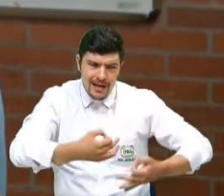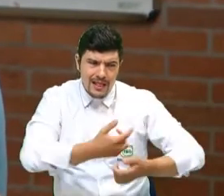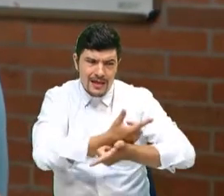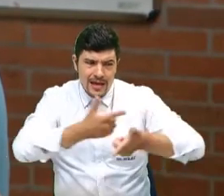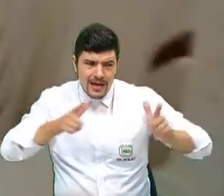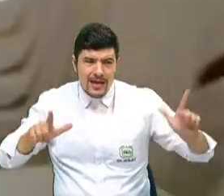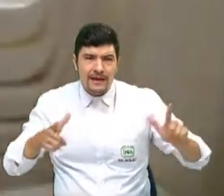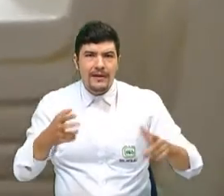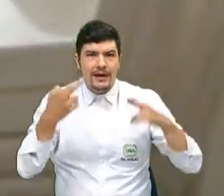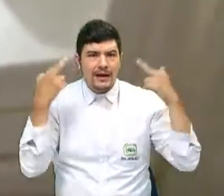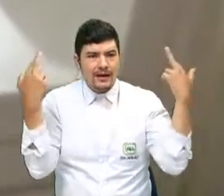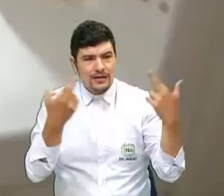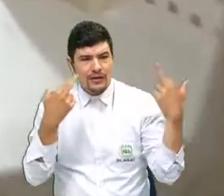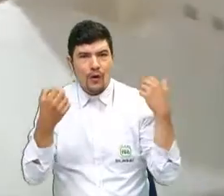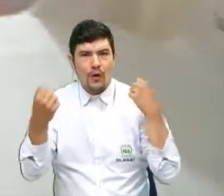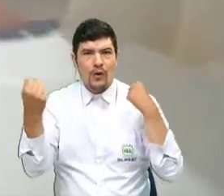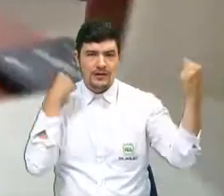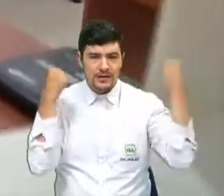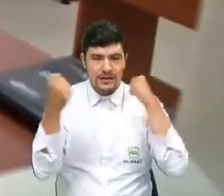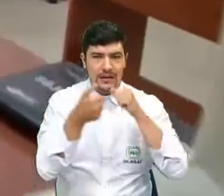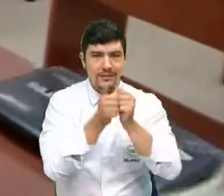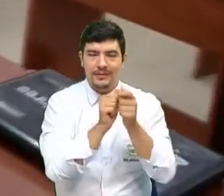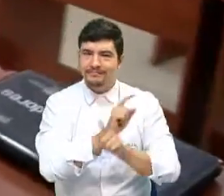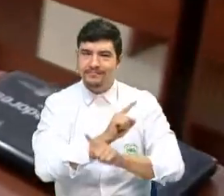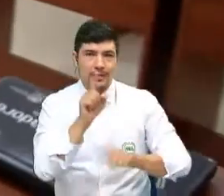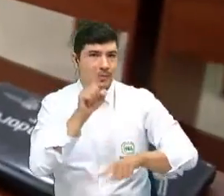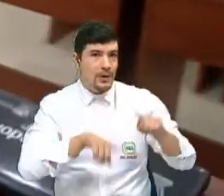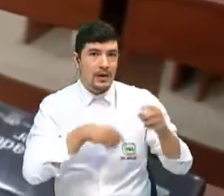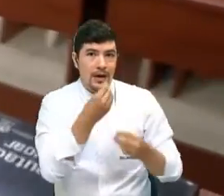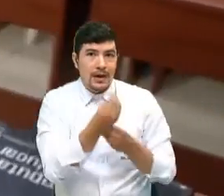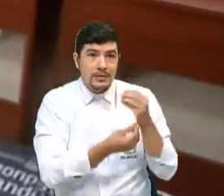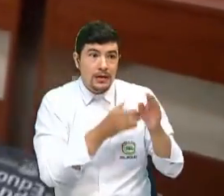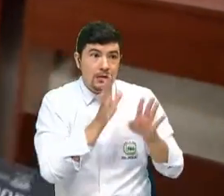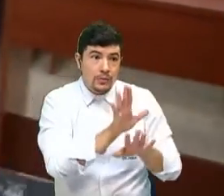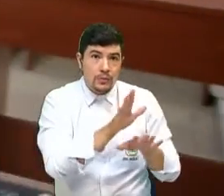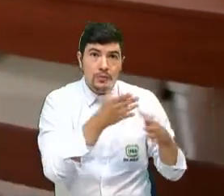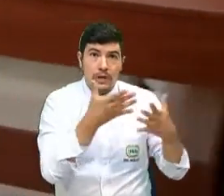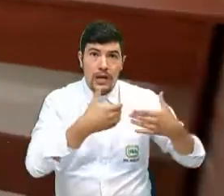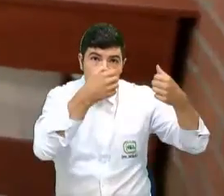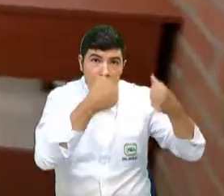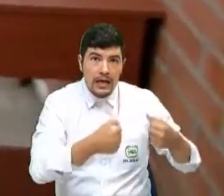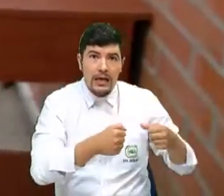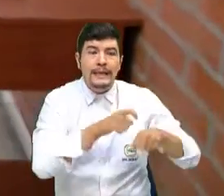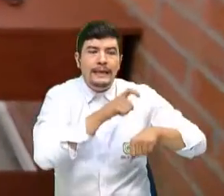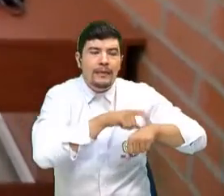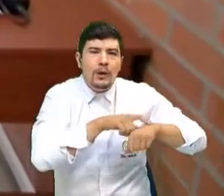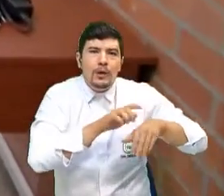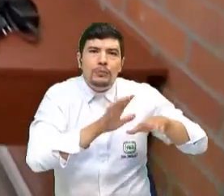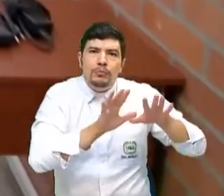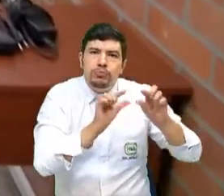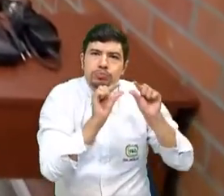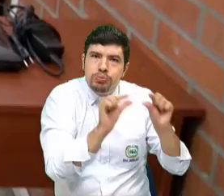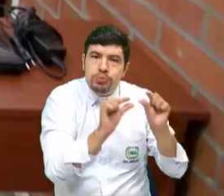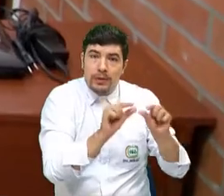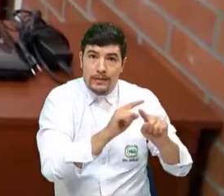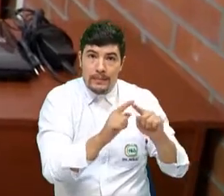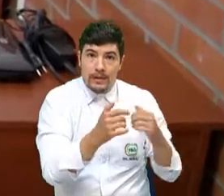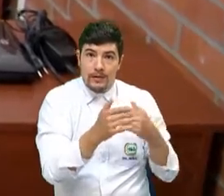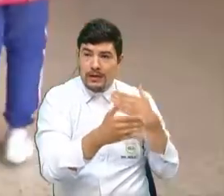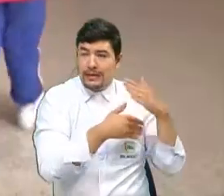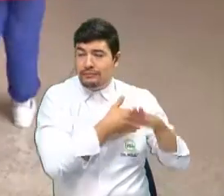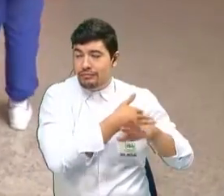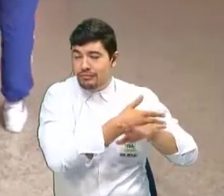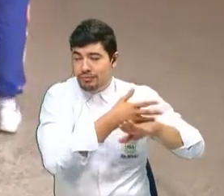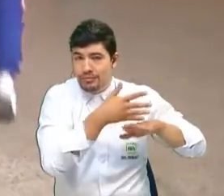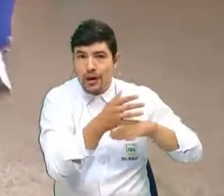como tal esta sería una sede provisional pero los más pequeños siguen hacinados sin sala adecuada de informática